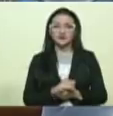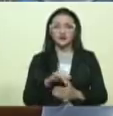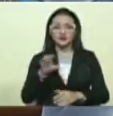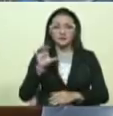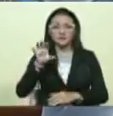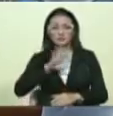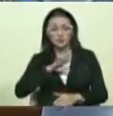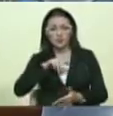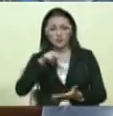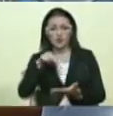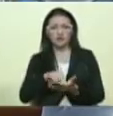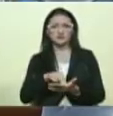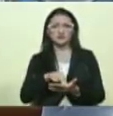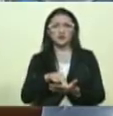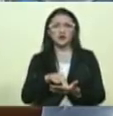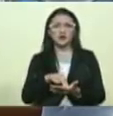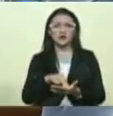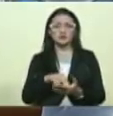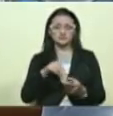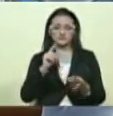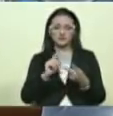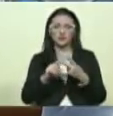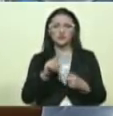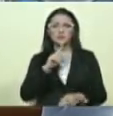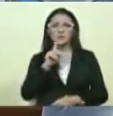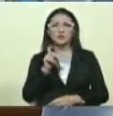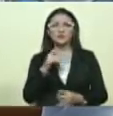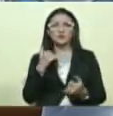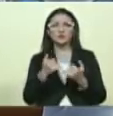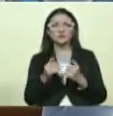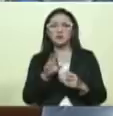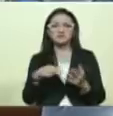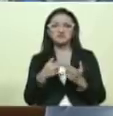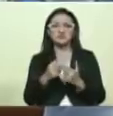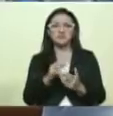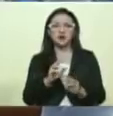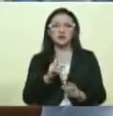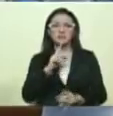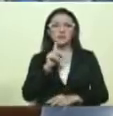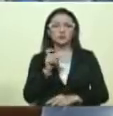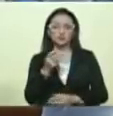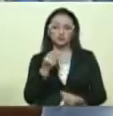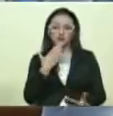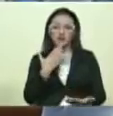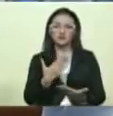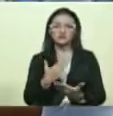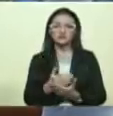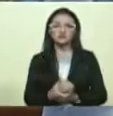nacional. Segunda pregunta y última. Ah, bueno. No hay más preguntas, doctor. Pero muchas gracias.